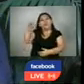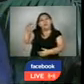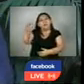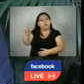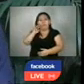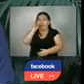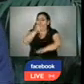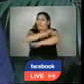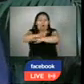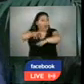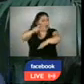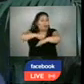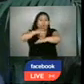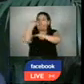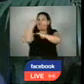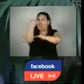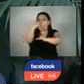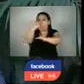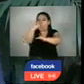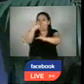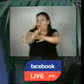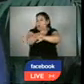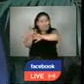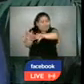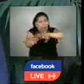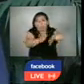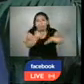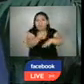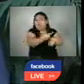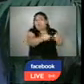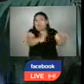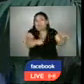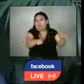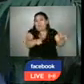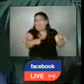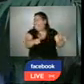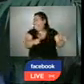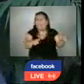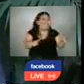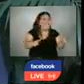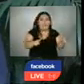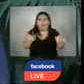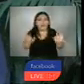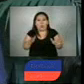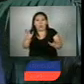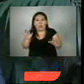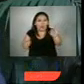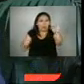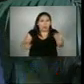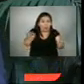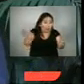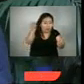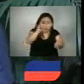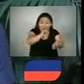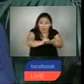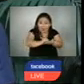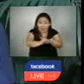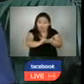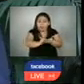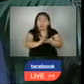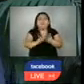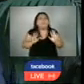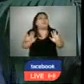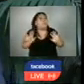había prescripción y por tanto pidieron sobreseimiento. Entonces no hay doble juzgamiento o no hay cosa